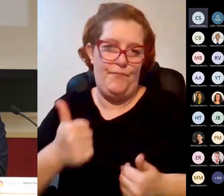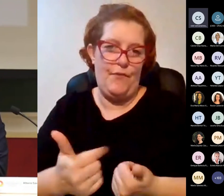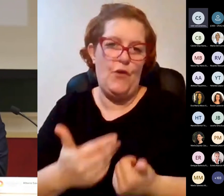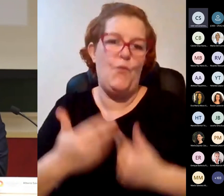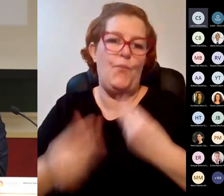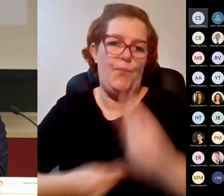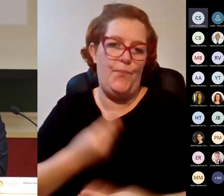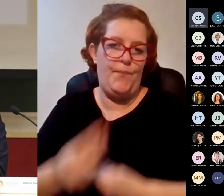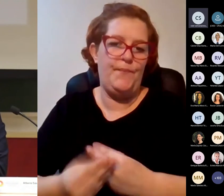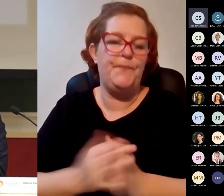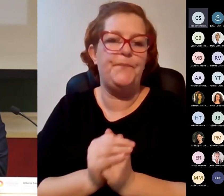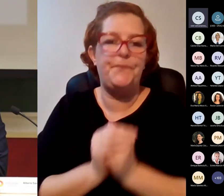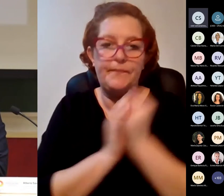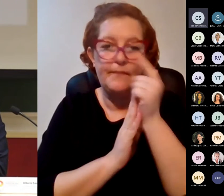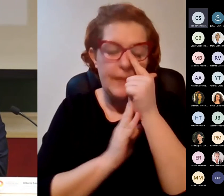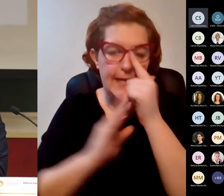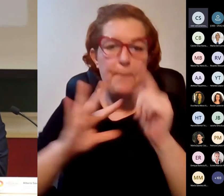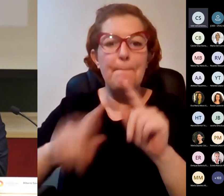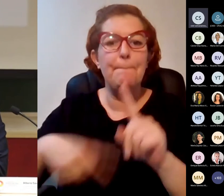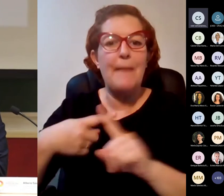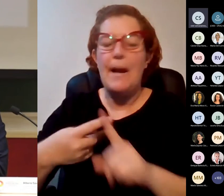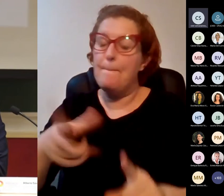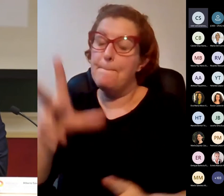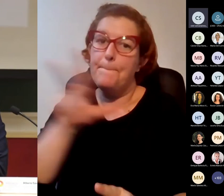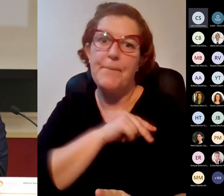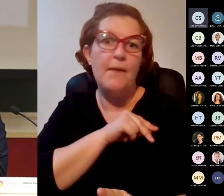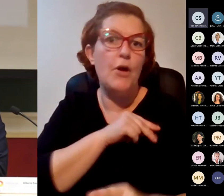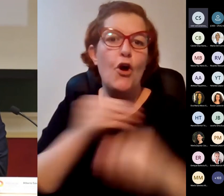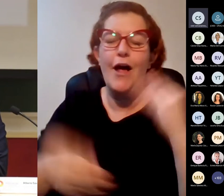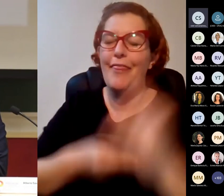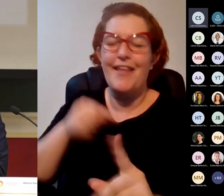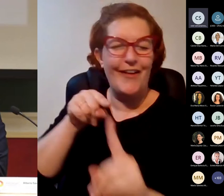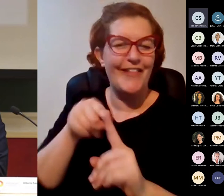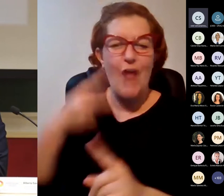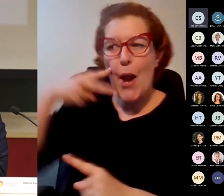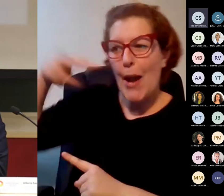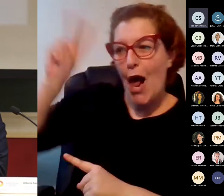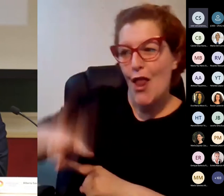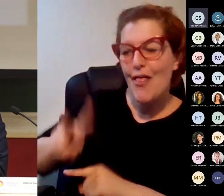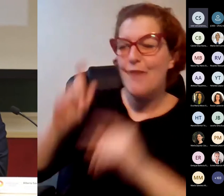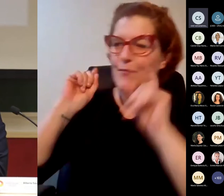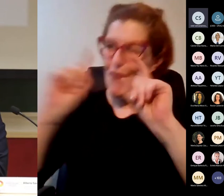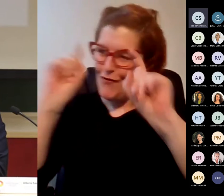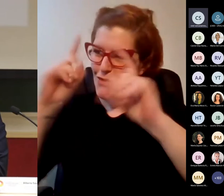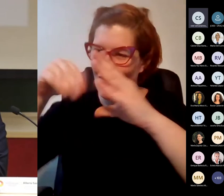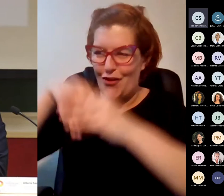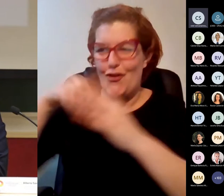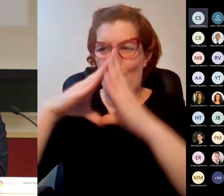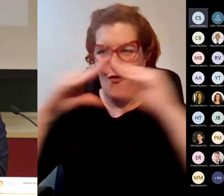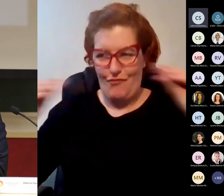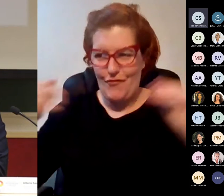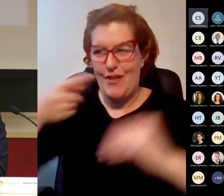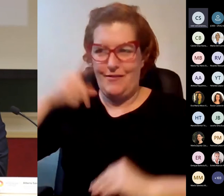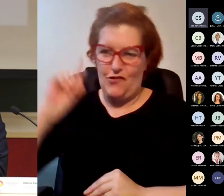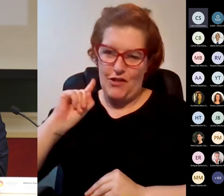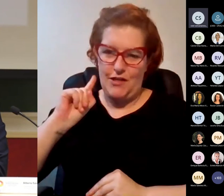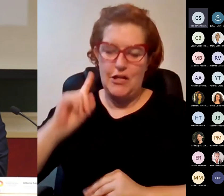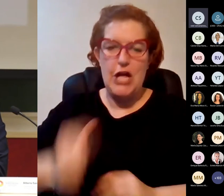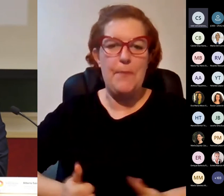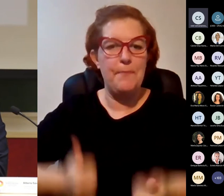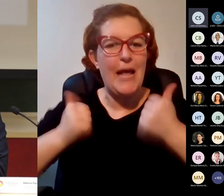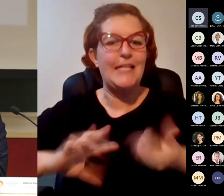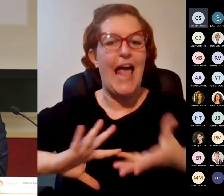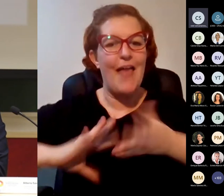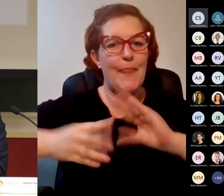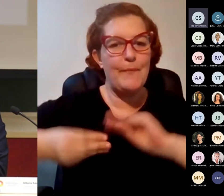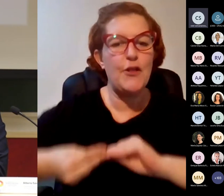profesores innovadores reconoce el esfuerzo innovador en la docencia el profesorado de la urjc y especialmente en esta ocasión en la adaptación a la docencia